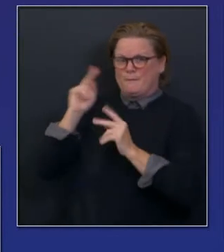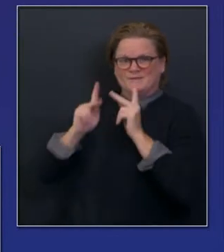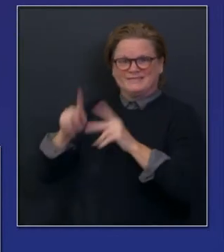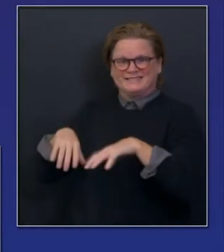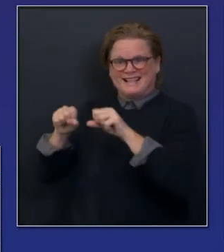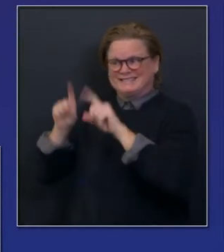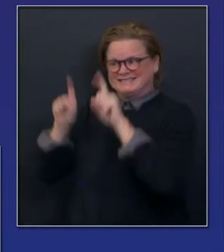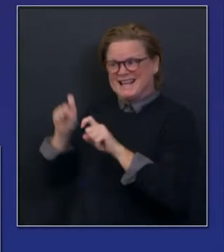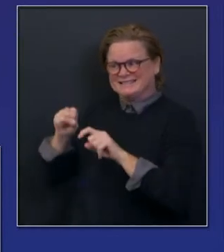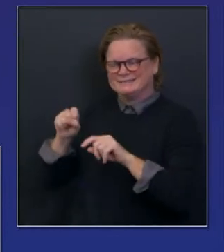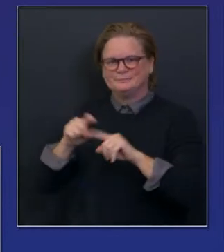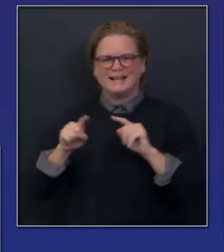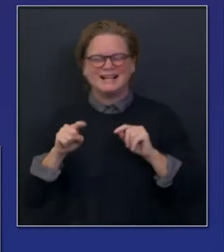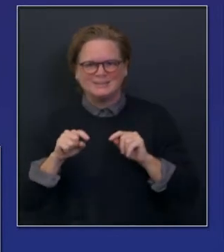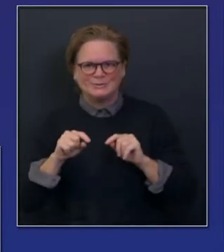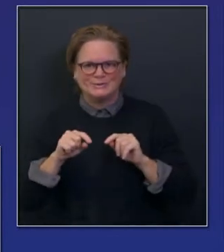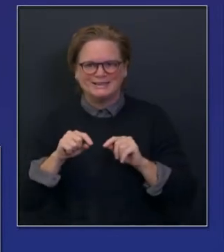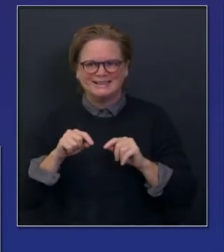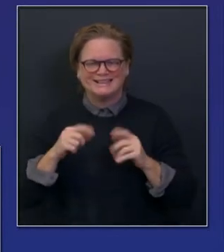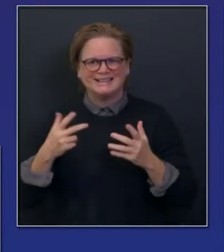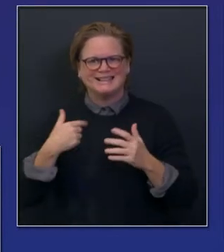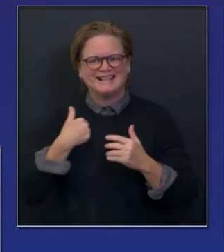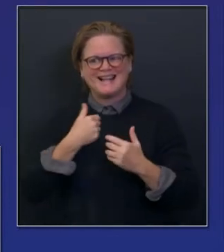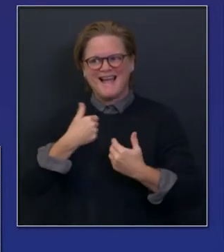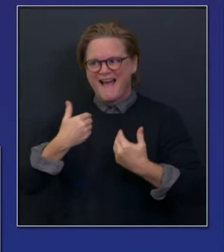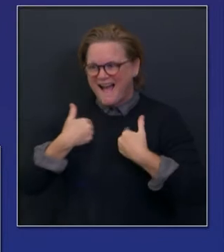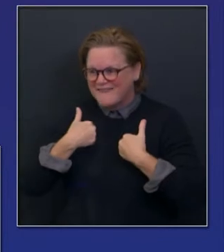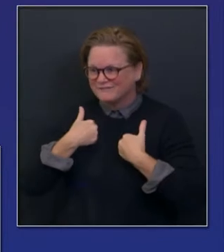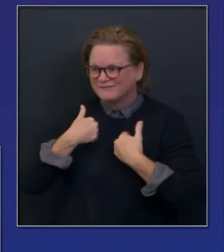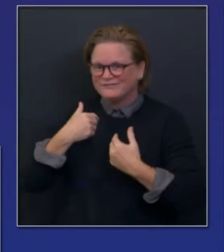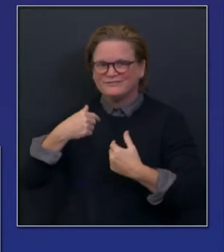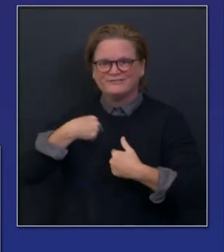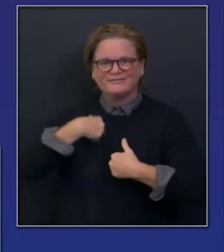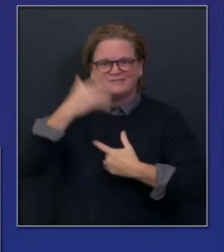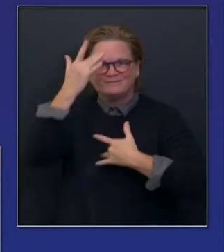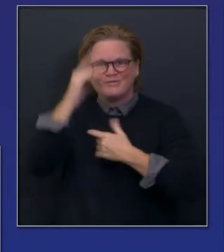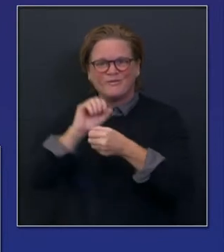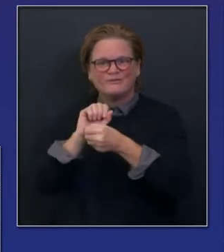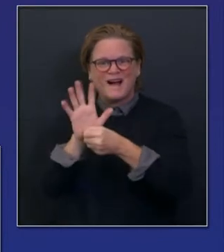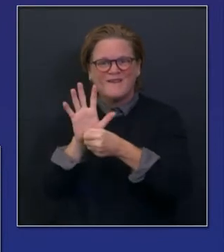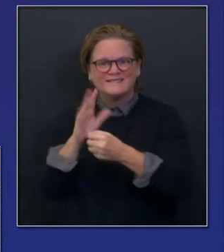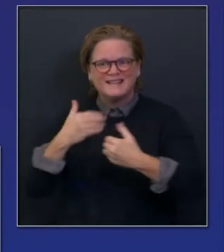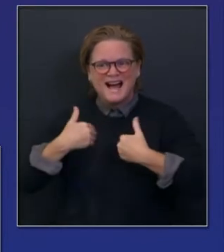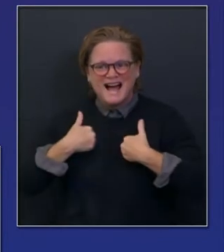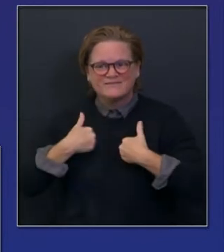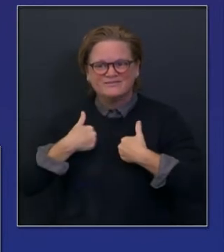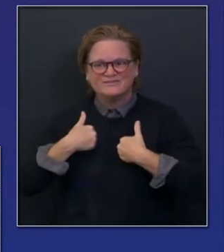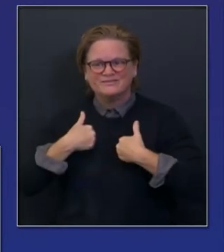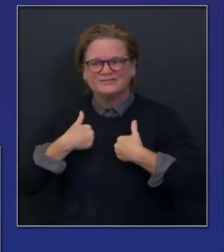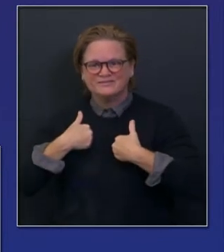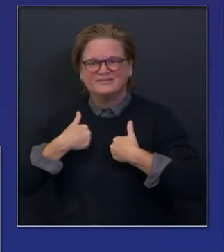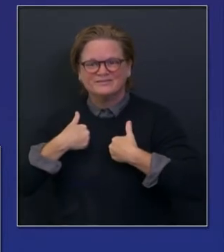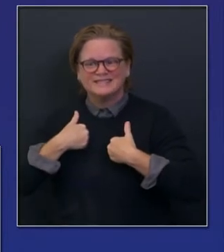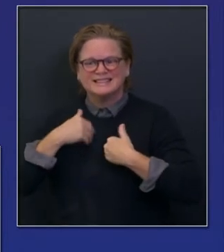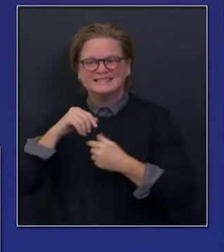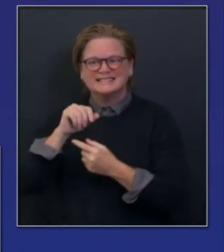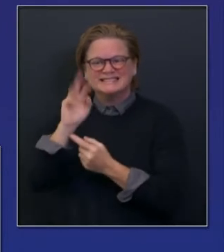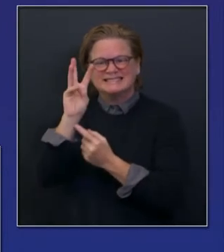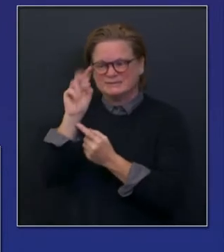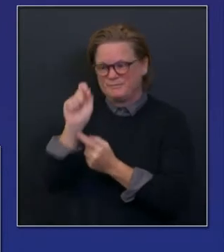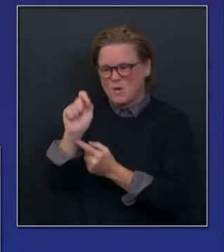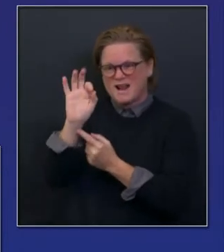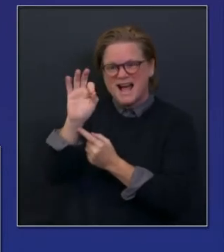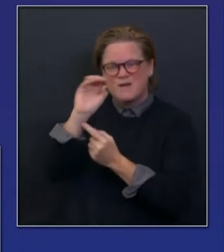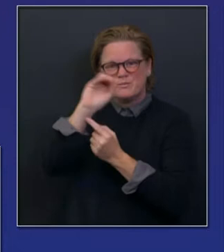positividad, lamentablemente, sí está ascendiendo. Considere dónde estábamos hace 2 semanas, 6.9%. Pueden